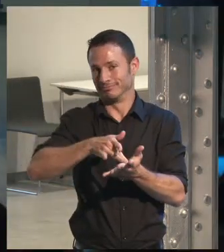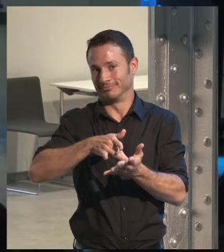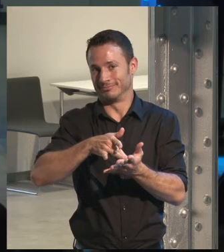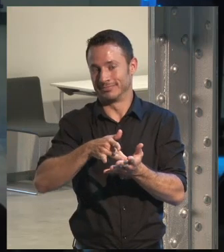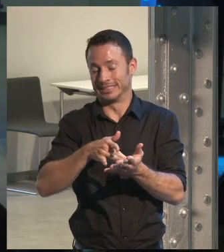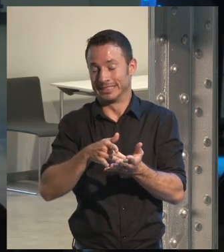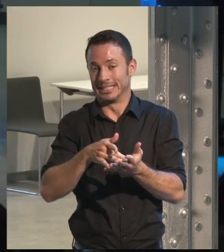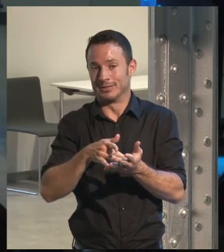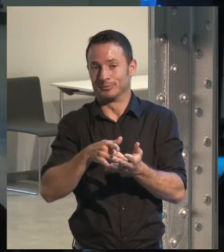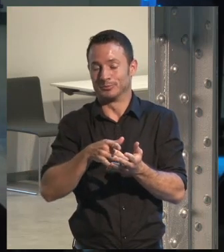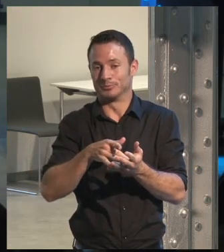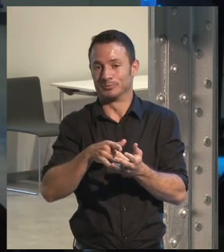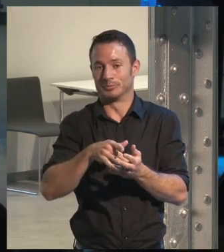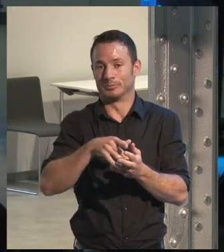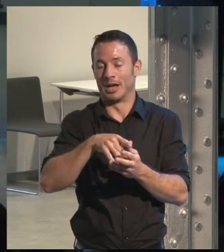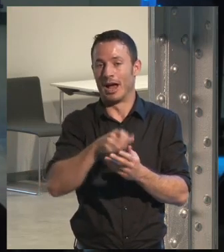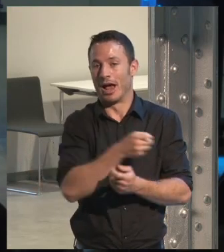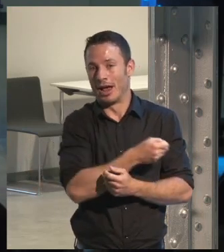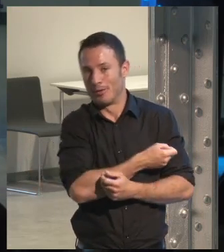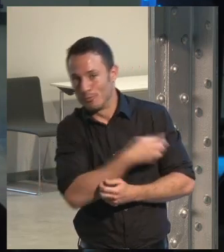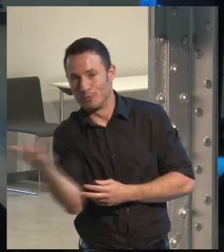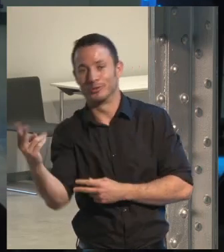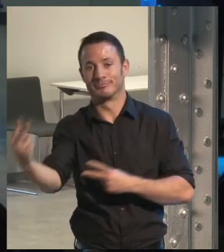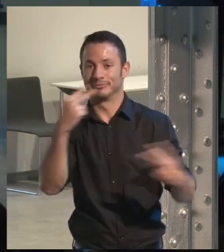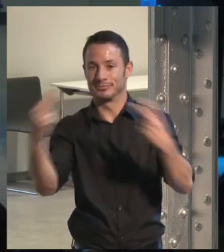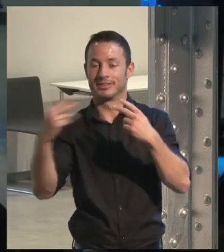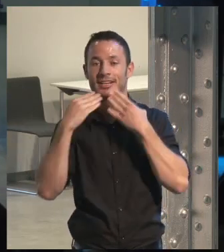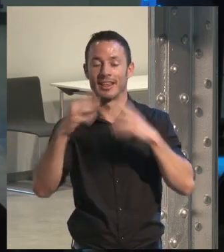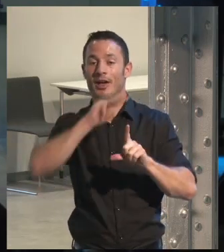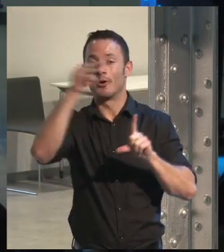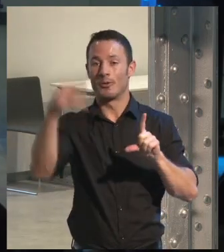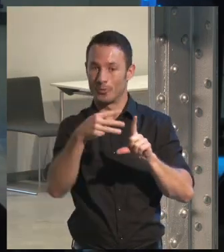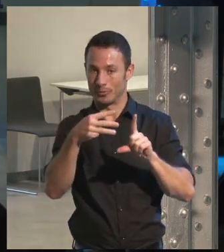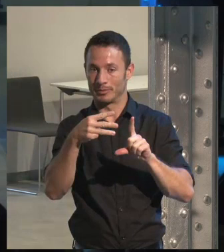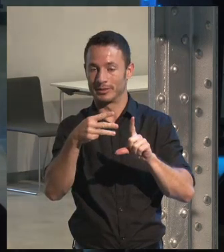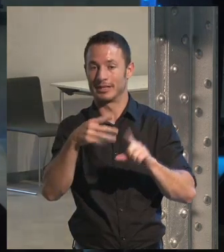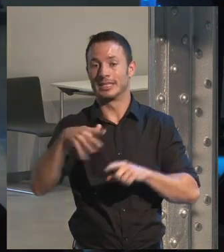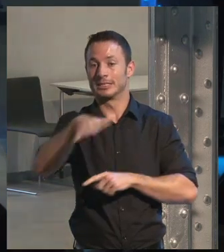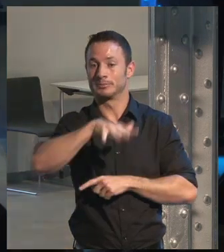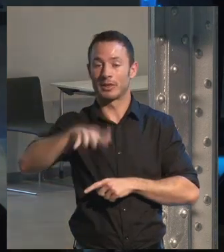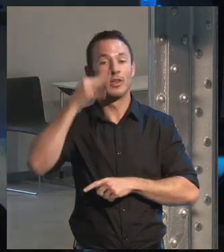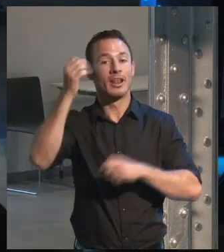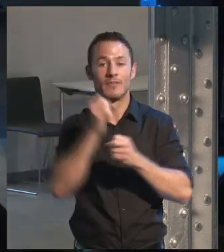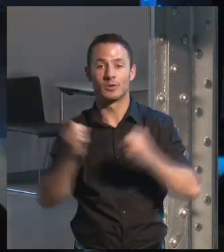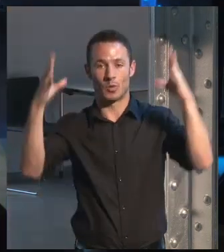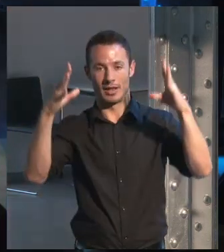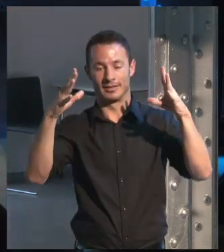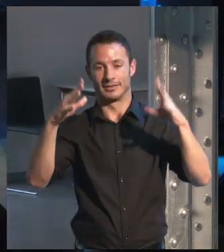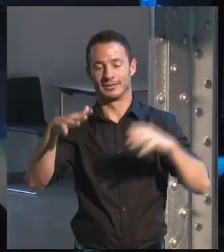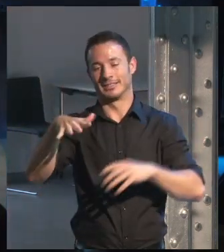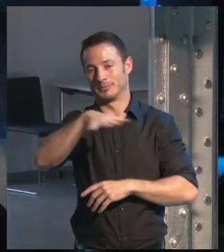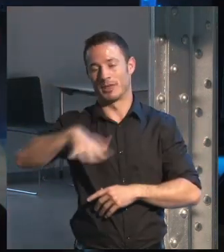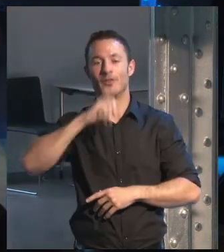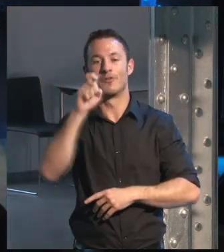que muchos nos siguen por la página web del espacio de realidad virtual del espacio de Fundación Telefónica. Así que